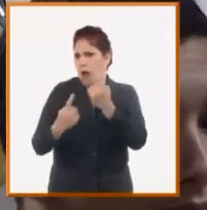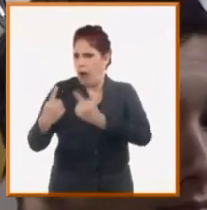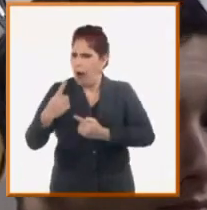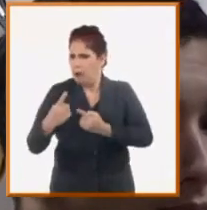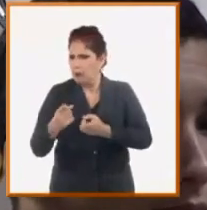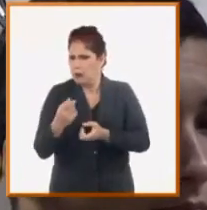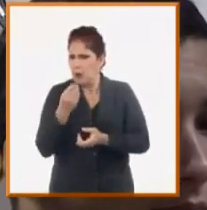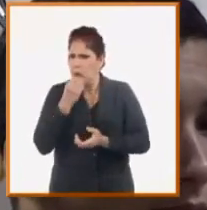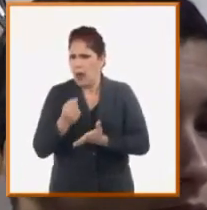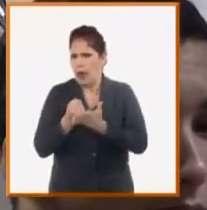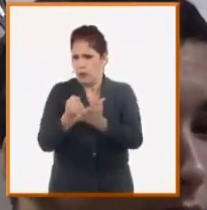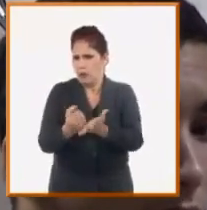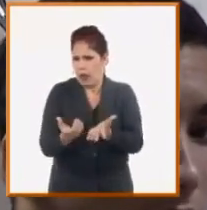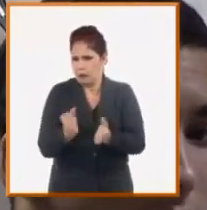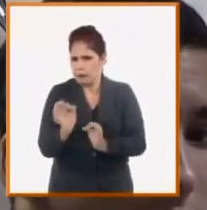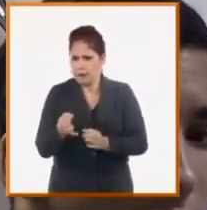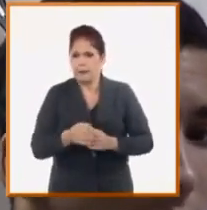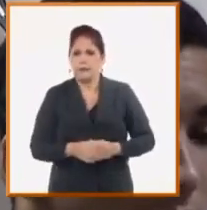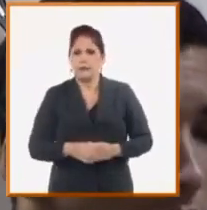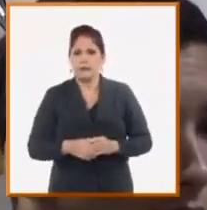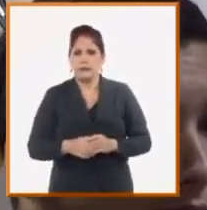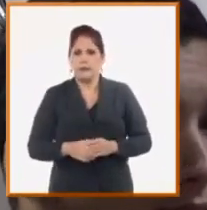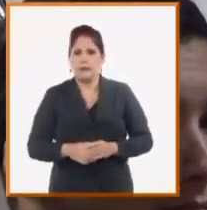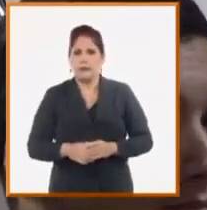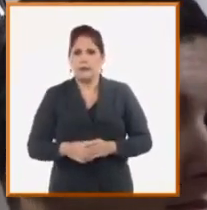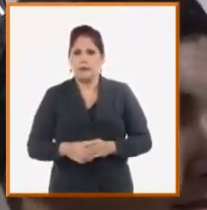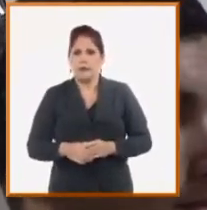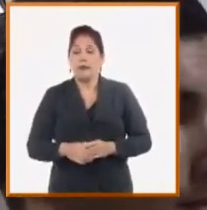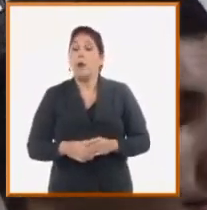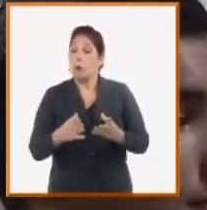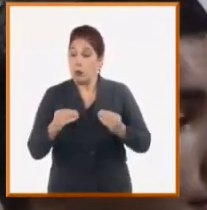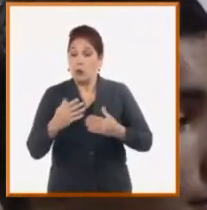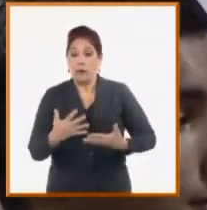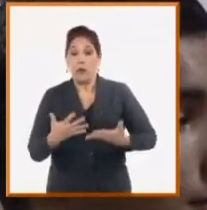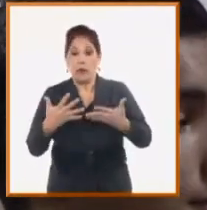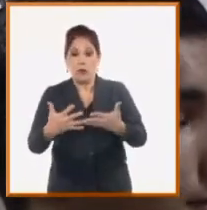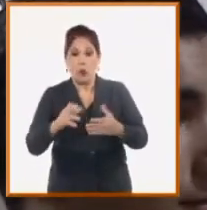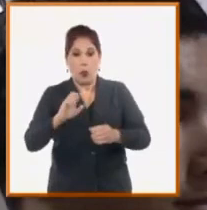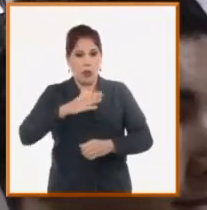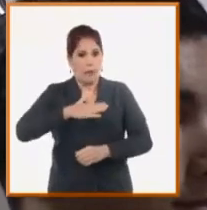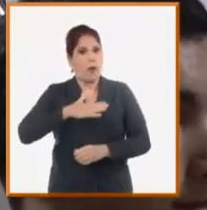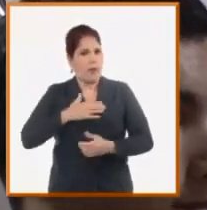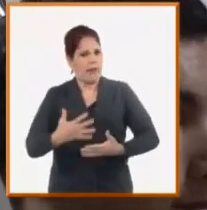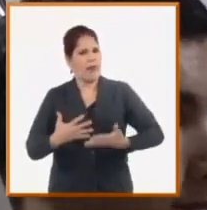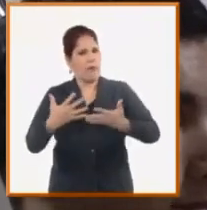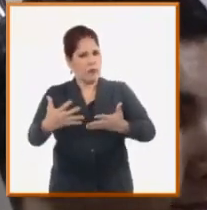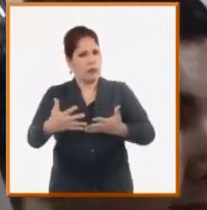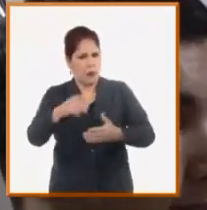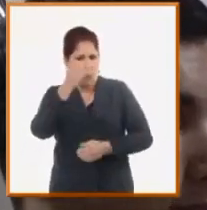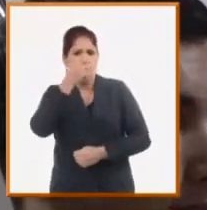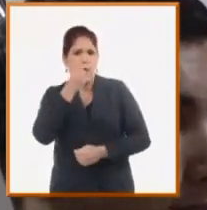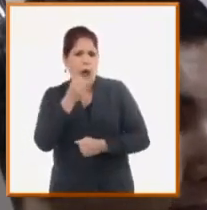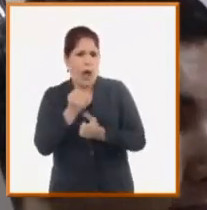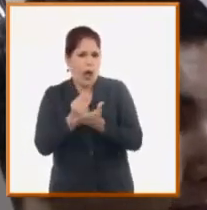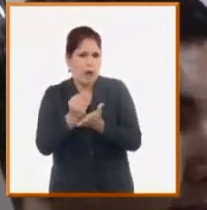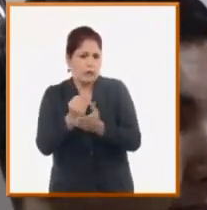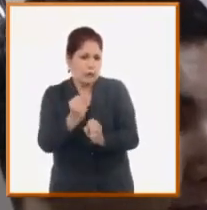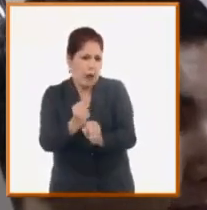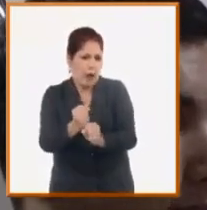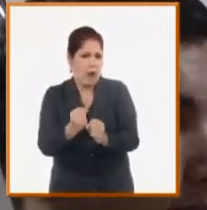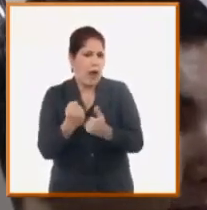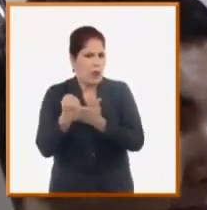una opción para ellos y tienen tremenda disposición. Nos satisface muchísimo poder comprobar y tener